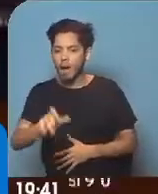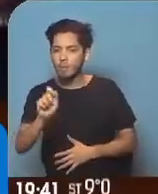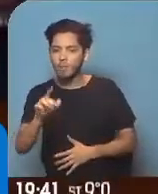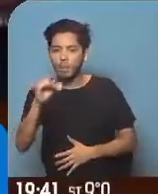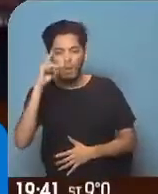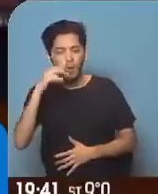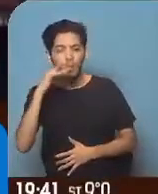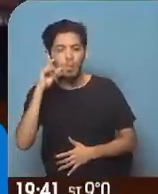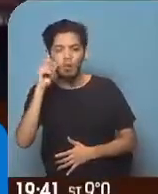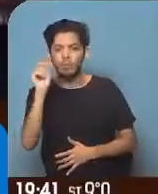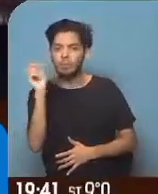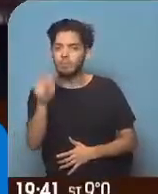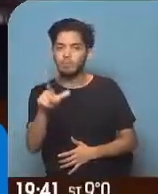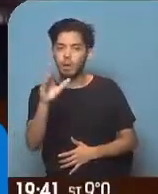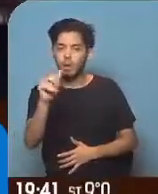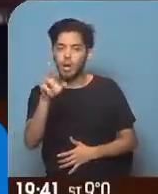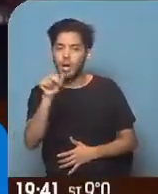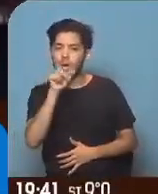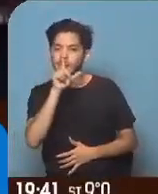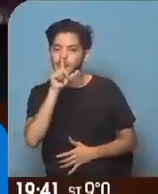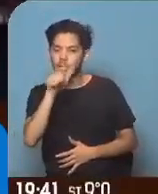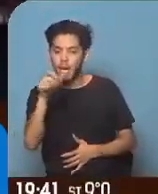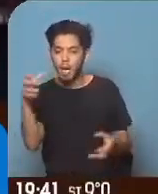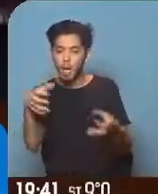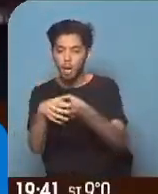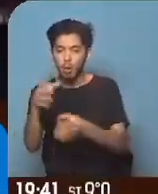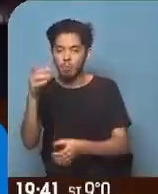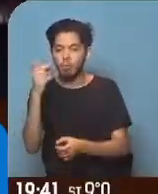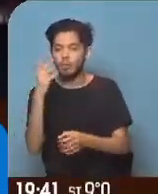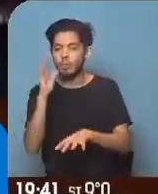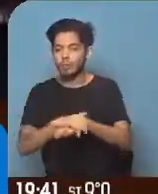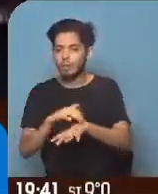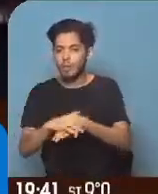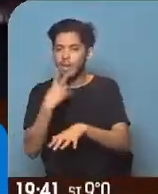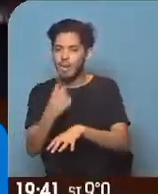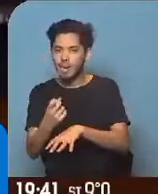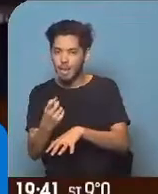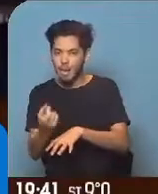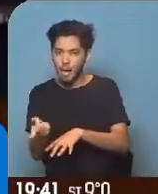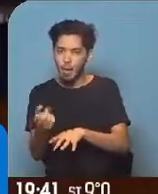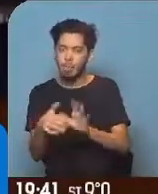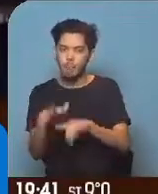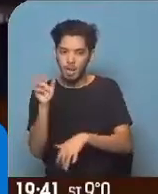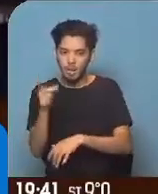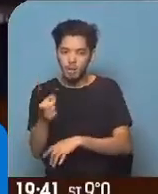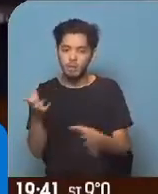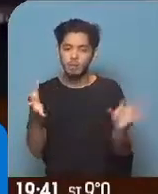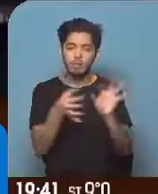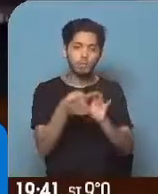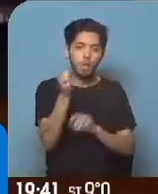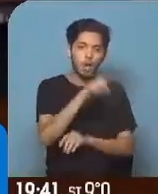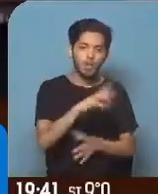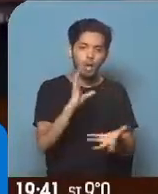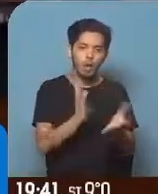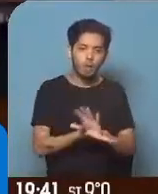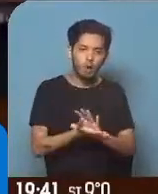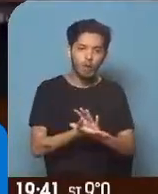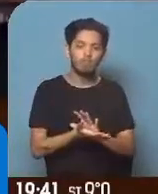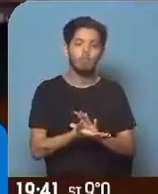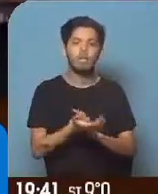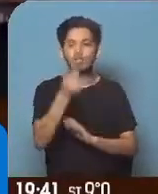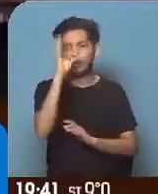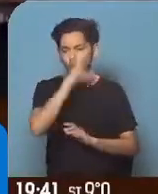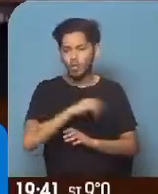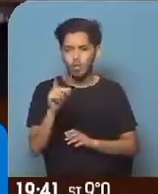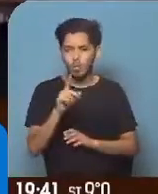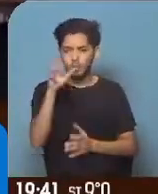barata, que es el área de energía, etc. Esto también se va a ligar con respecto a otras formas. No olvidemos que